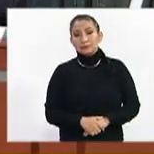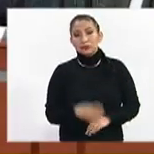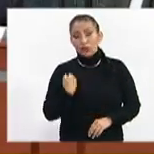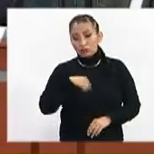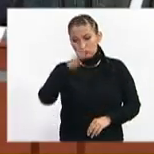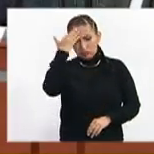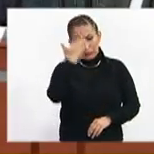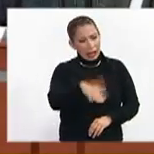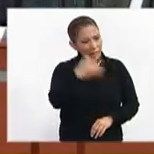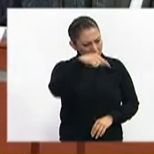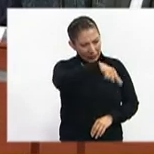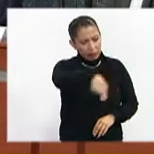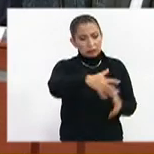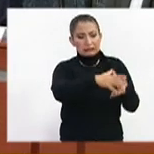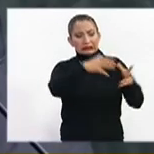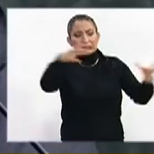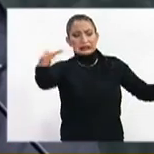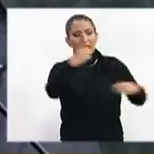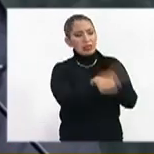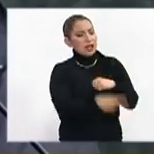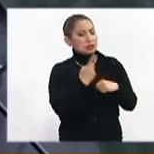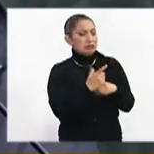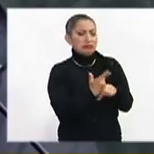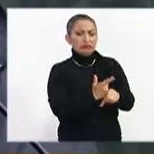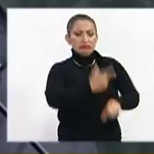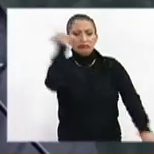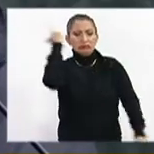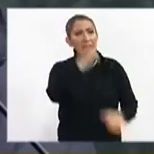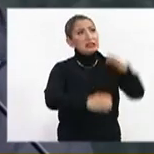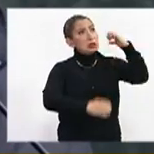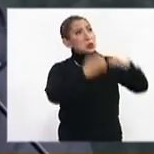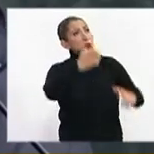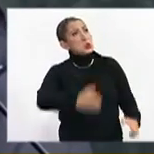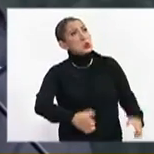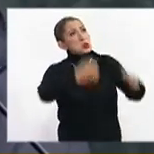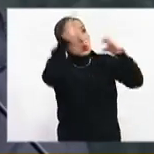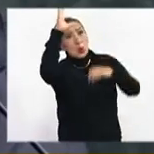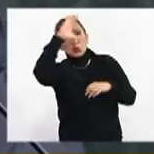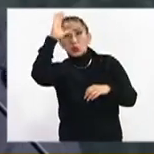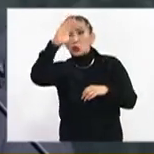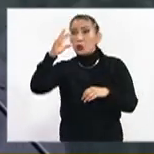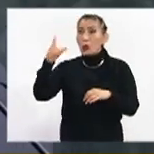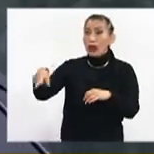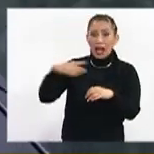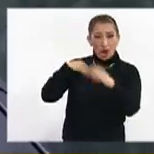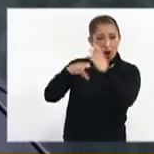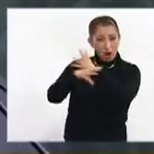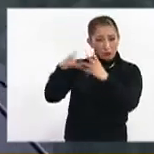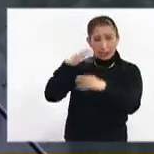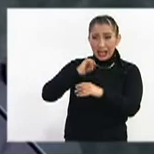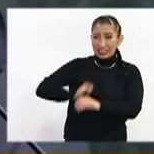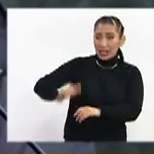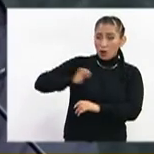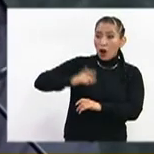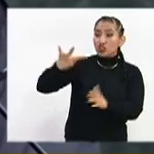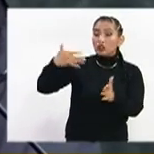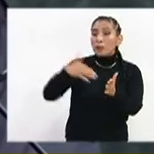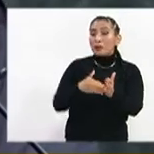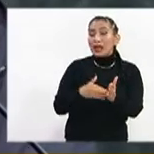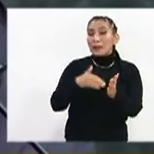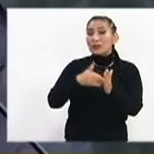Hemos conocido la magnitud de los daños en a la infraestructura cultural, patrimonio cultural, en